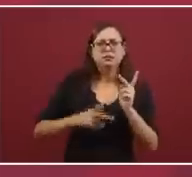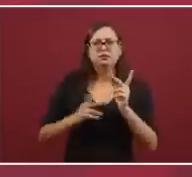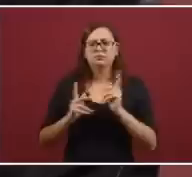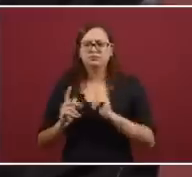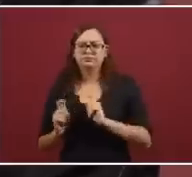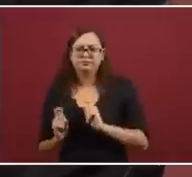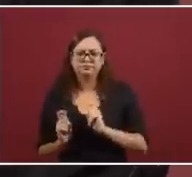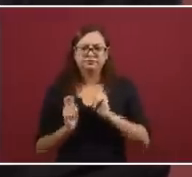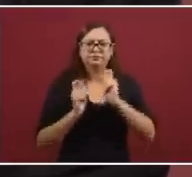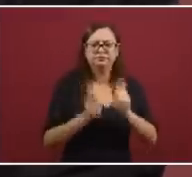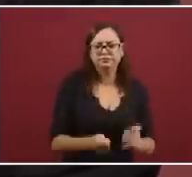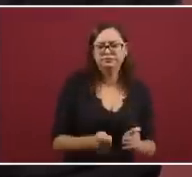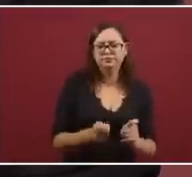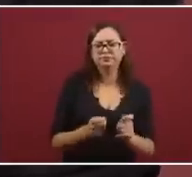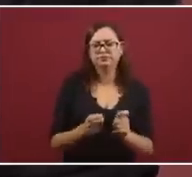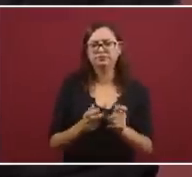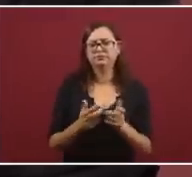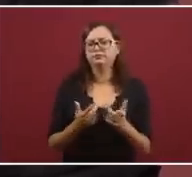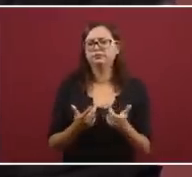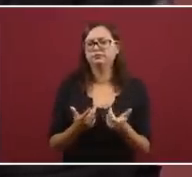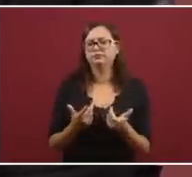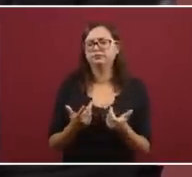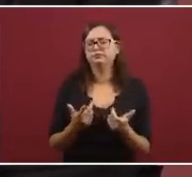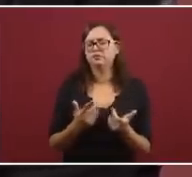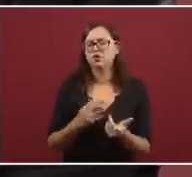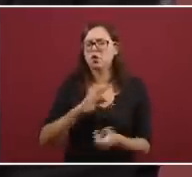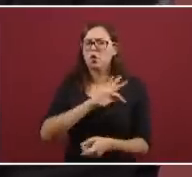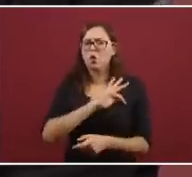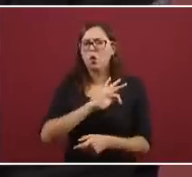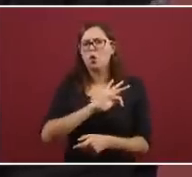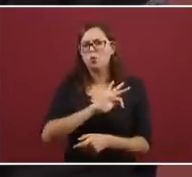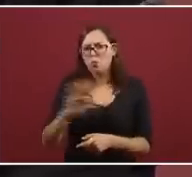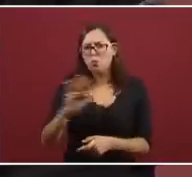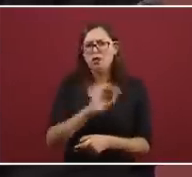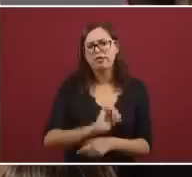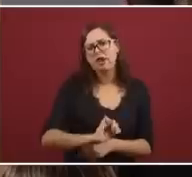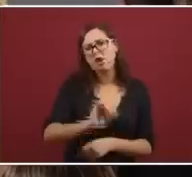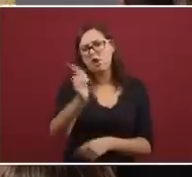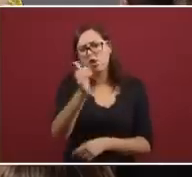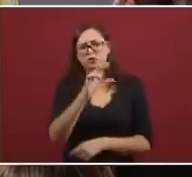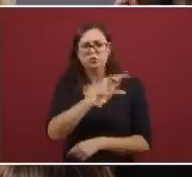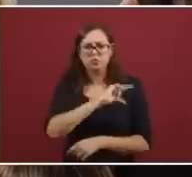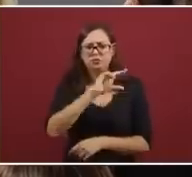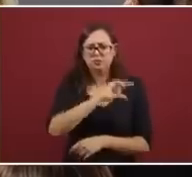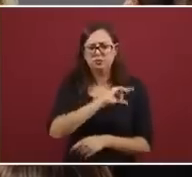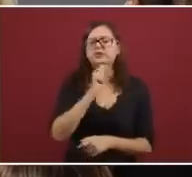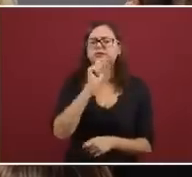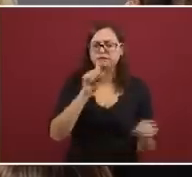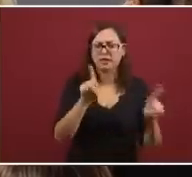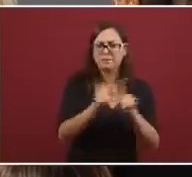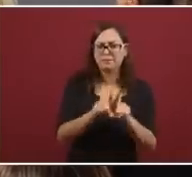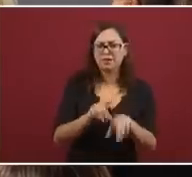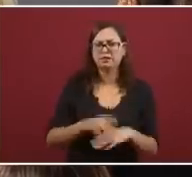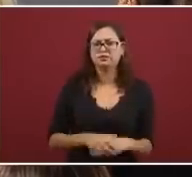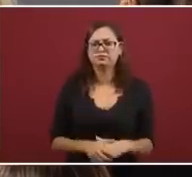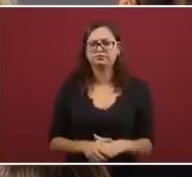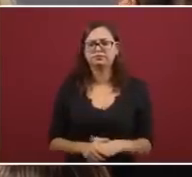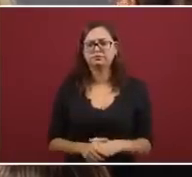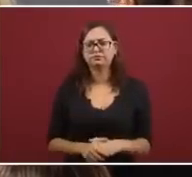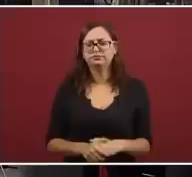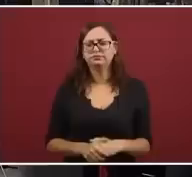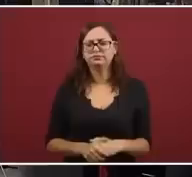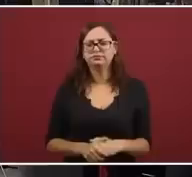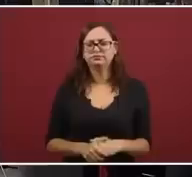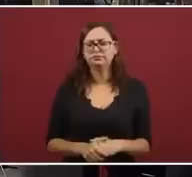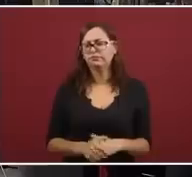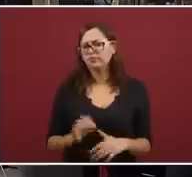otras corporaciones, como esta de prestar servicio a instituciones. Entonces, ellos se estarían yendo poco a poco,